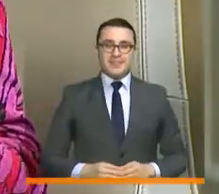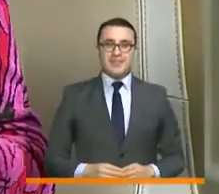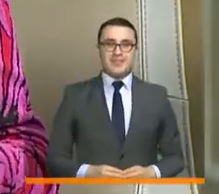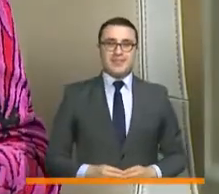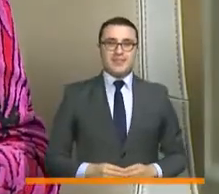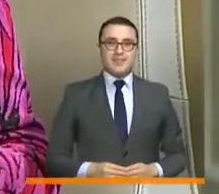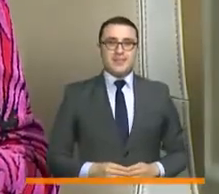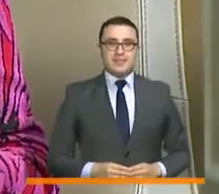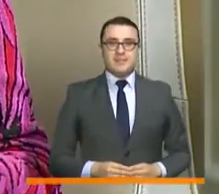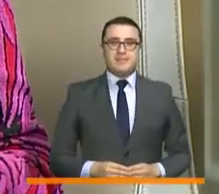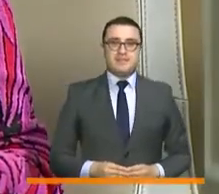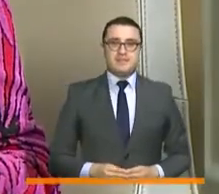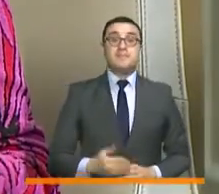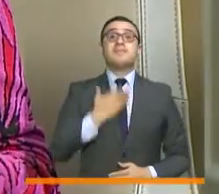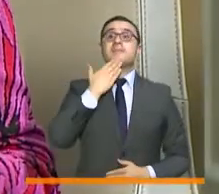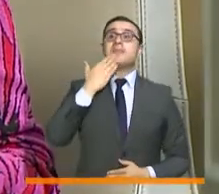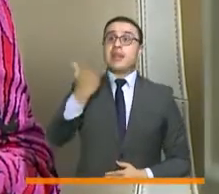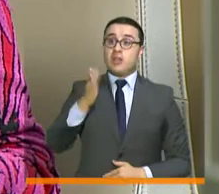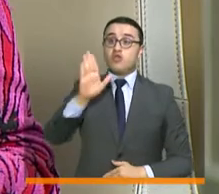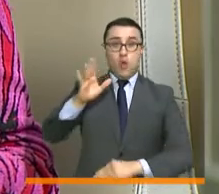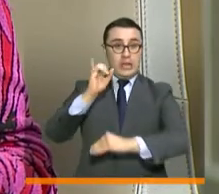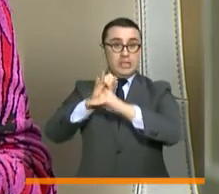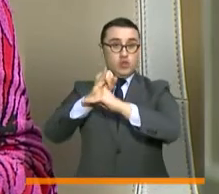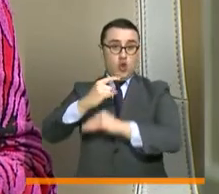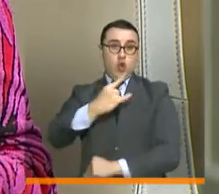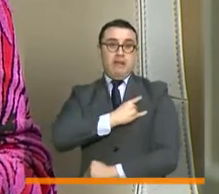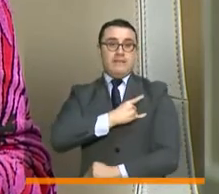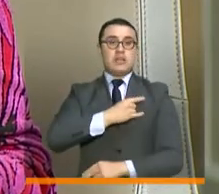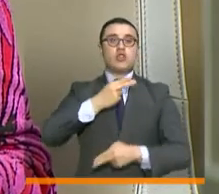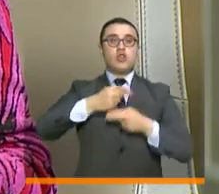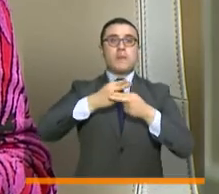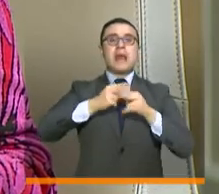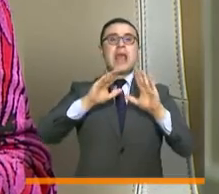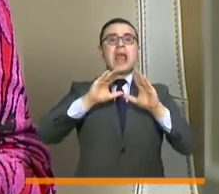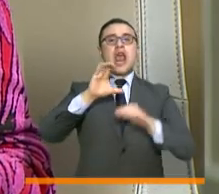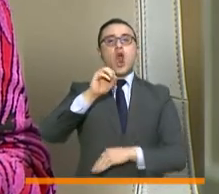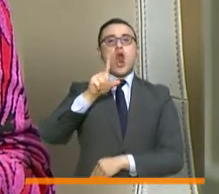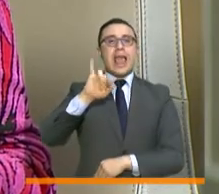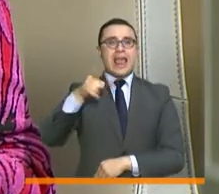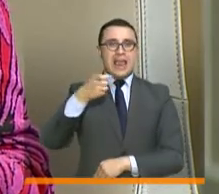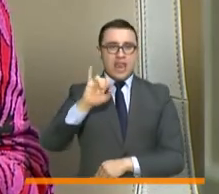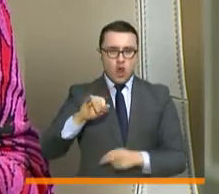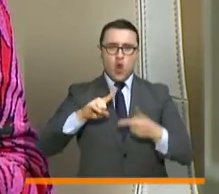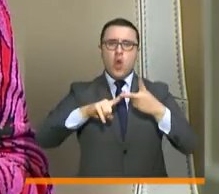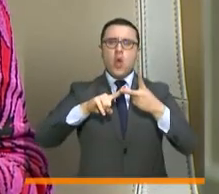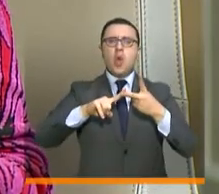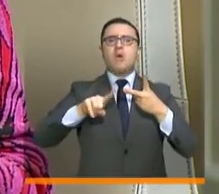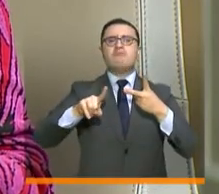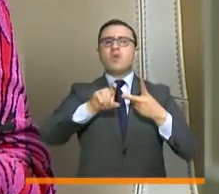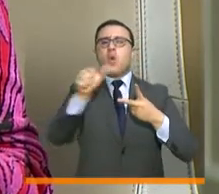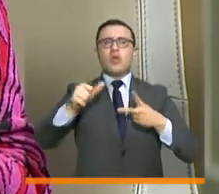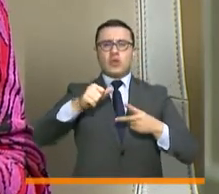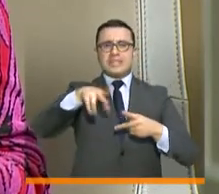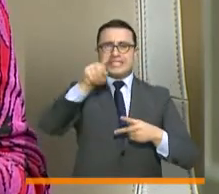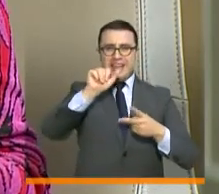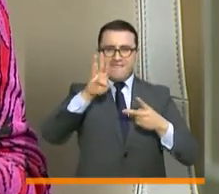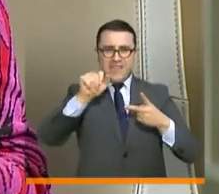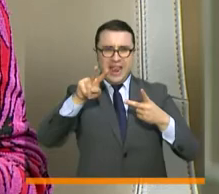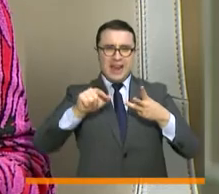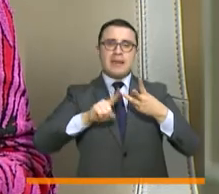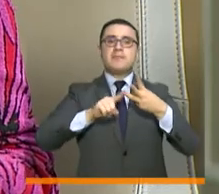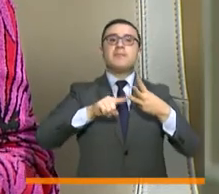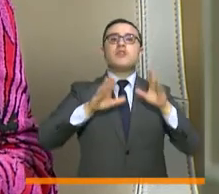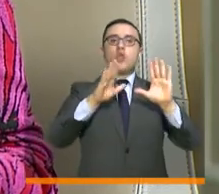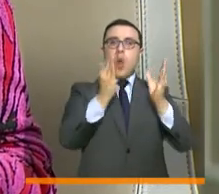Bueno, pues muchas gracias a la Institución de Educación Superior Colegio Integrado de Oriente de Caldas, a la Universidad de La Sabana, a la Escuela de Ingeniería de